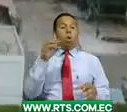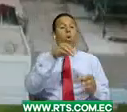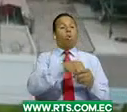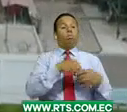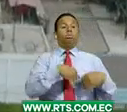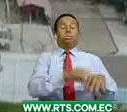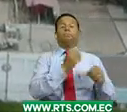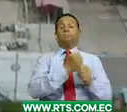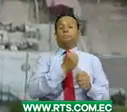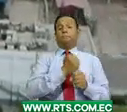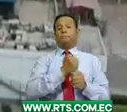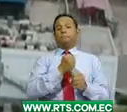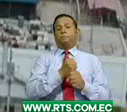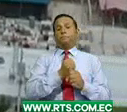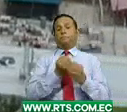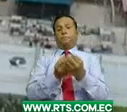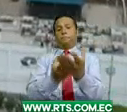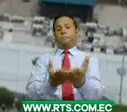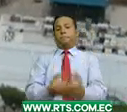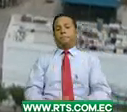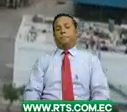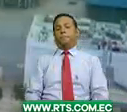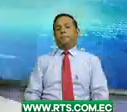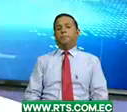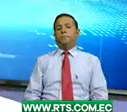Elena, informó Darwin Villao.